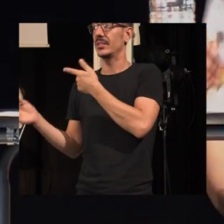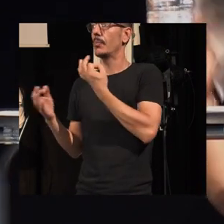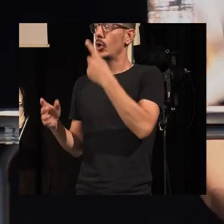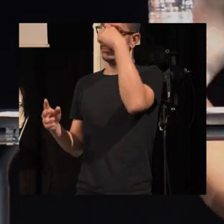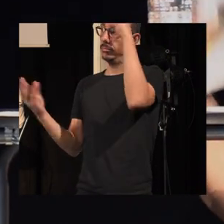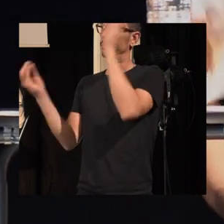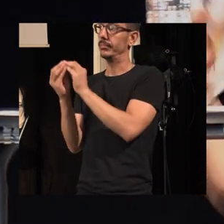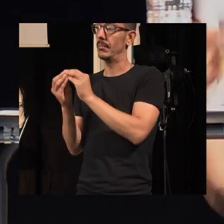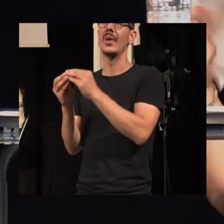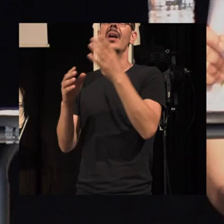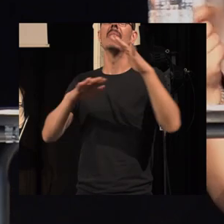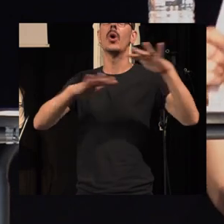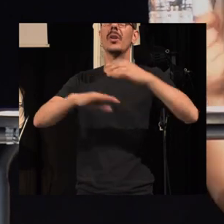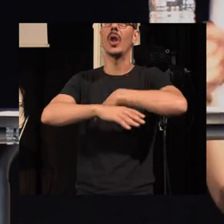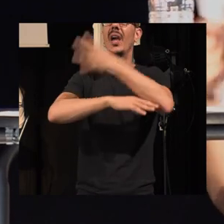ha existido